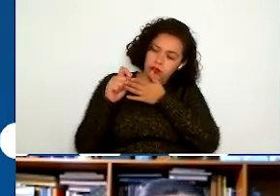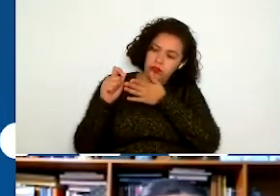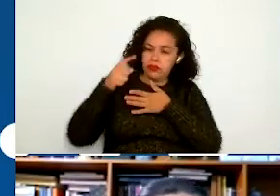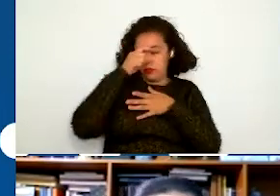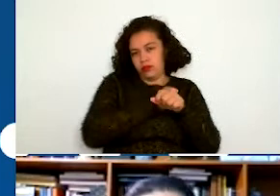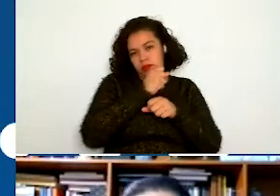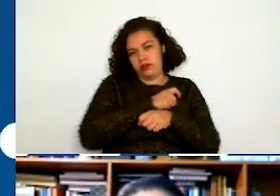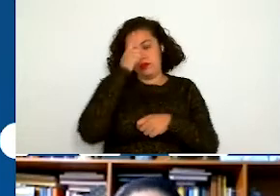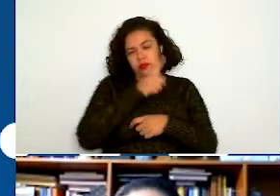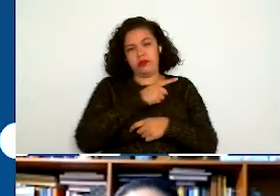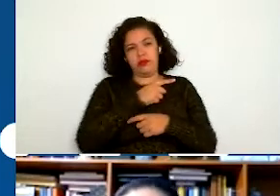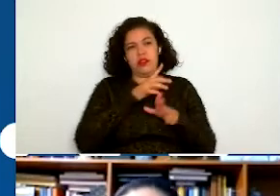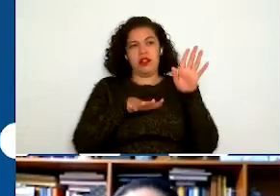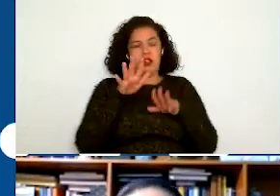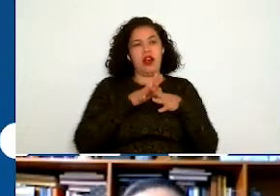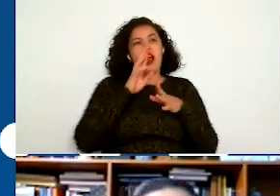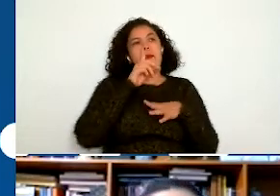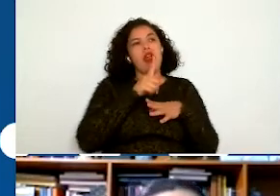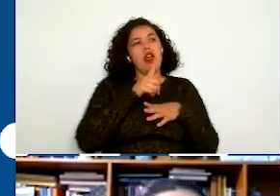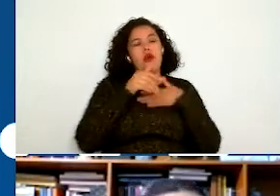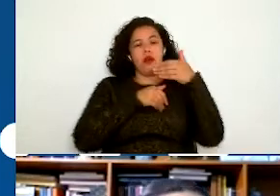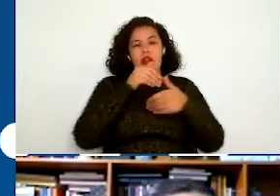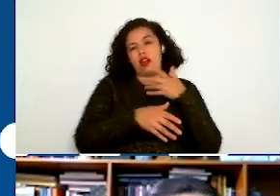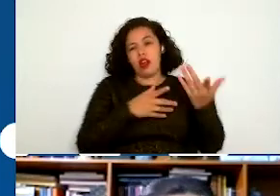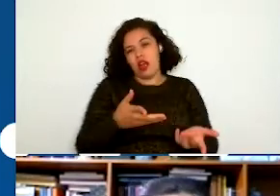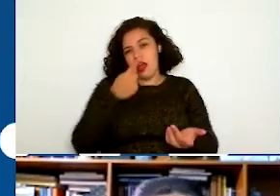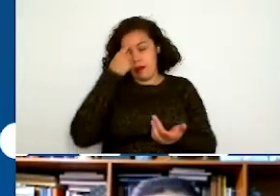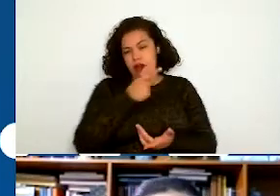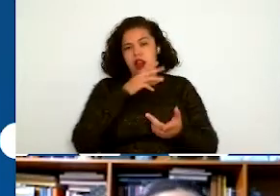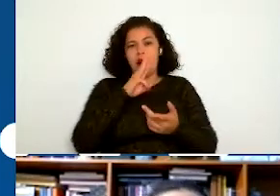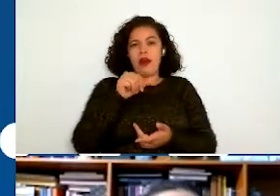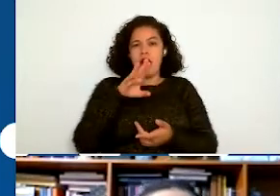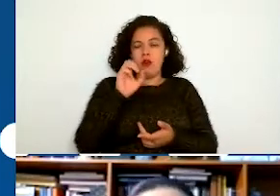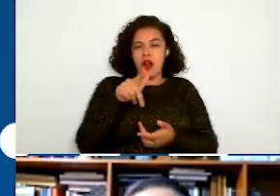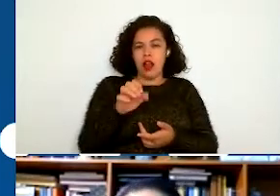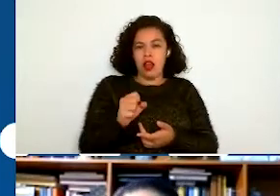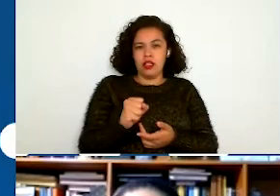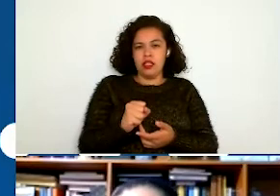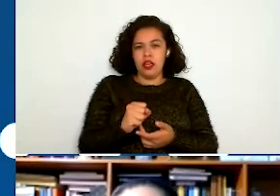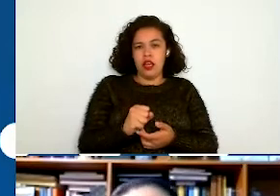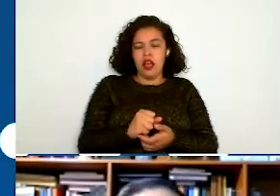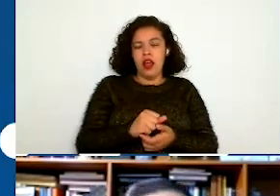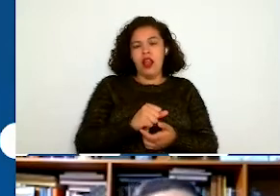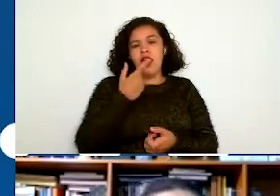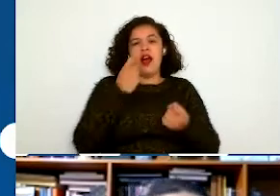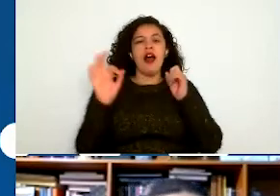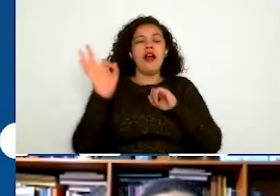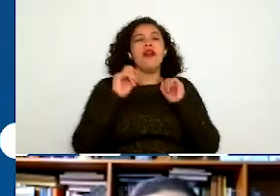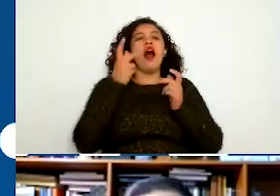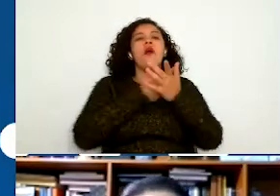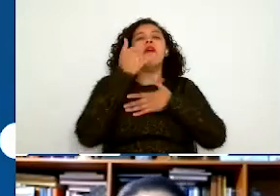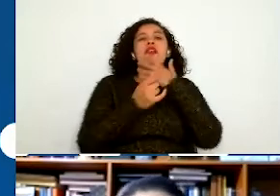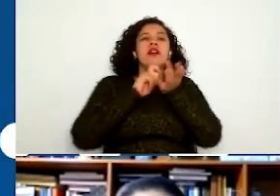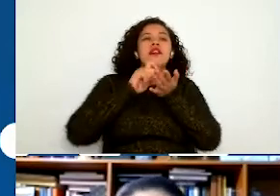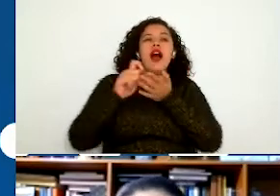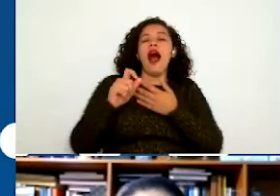estar estos a veces, pues mejora mucho los procesos el tener ciertos manuales, el de tener ciertos, a lo mejor, proyectos por escrito,